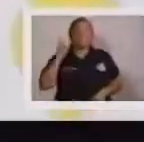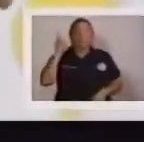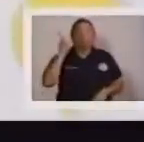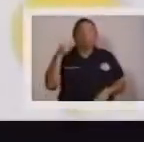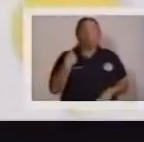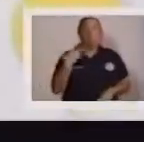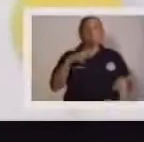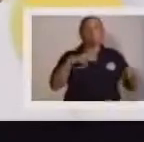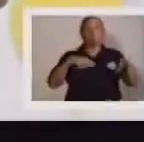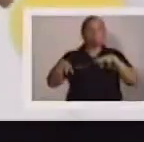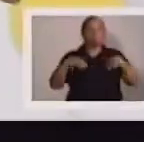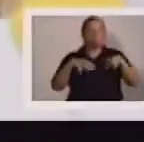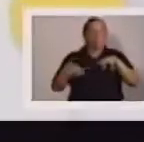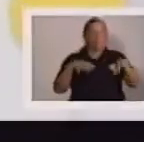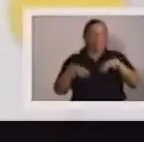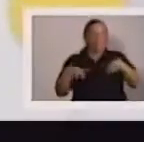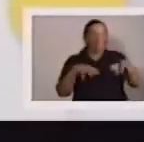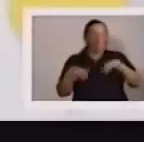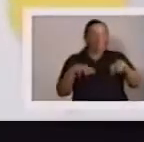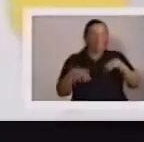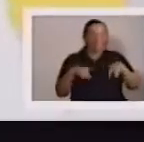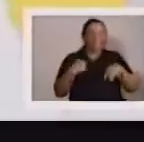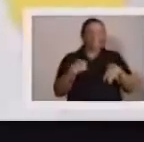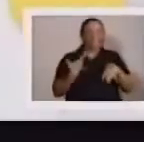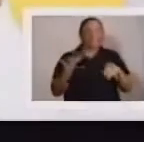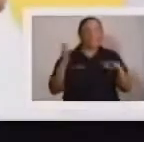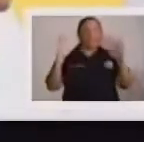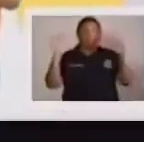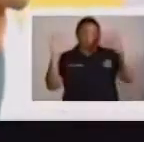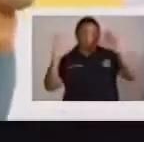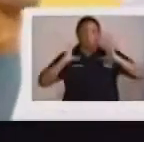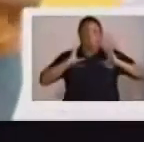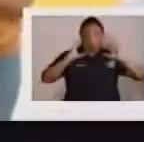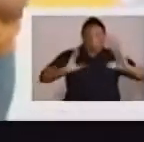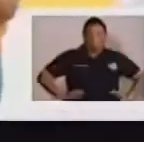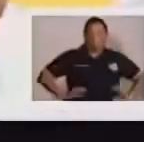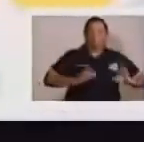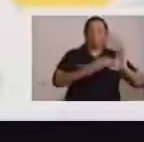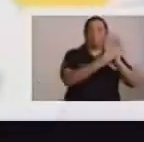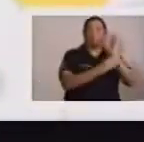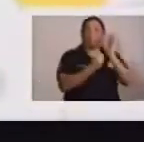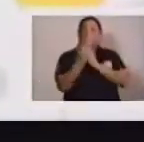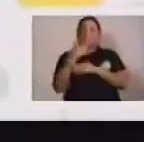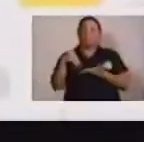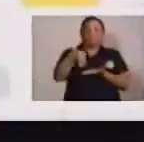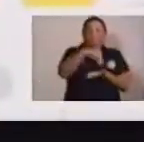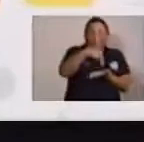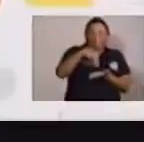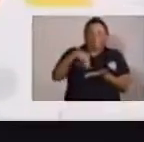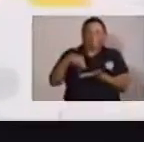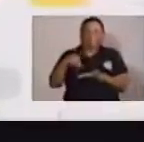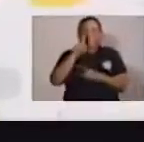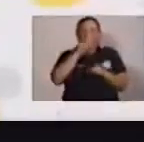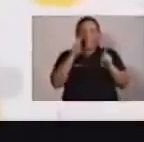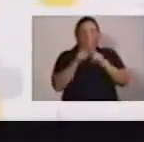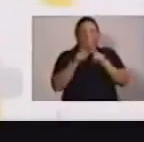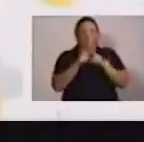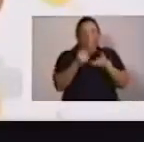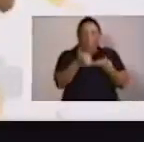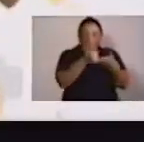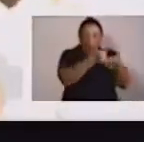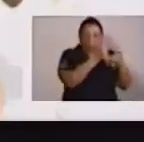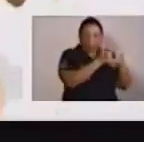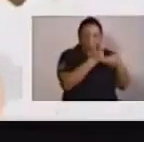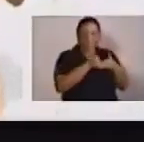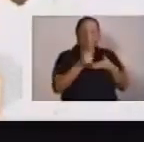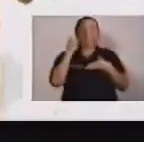con la ayuda de nuestro cuerpo y nuestras manos. Ajá, ayudándonos de nuestros dedos, nos vamos a ayudar a cantar esta canción.